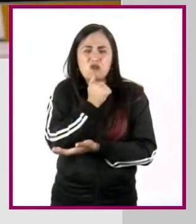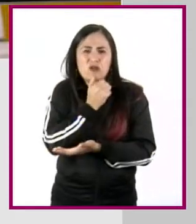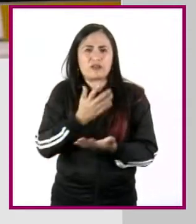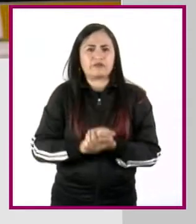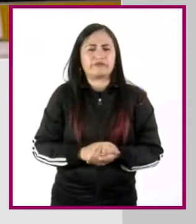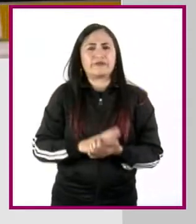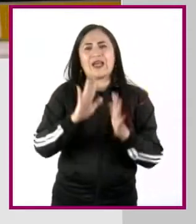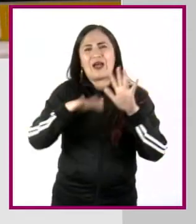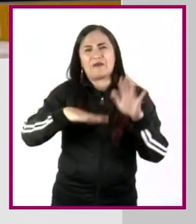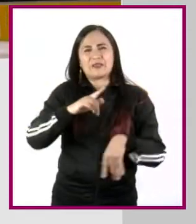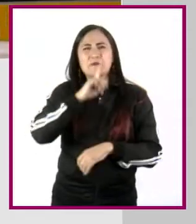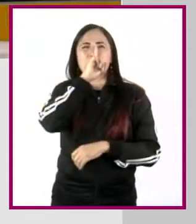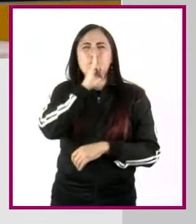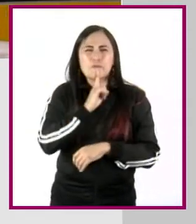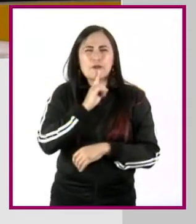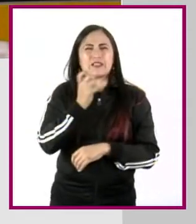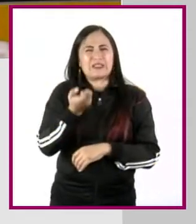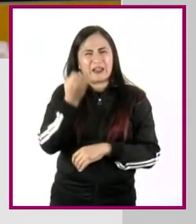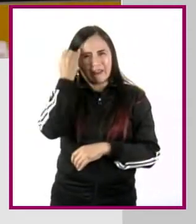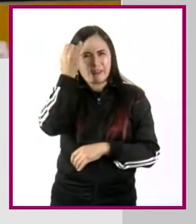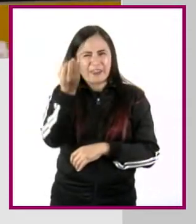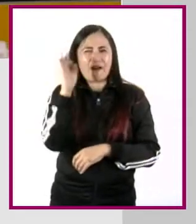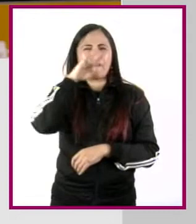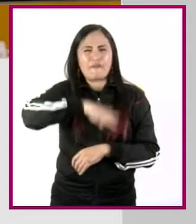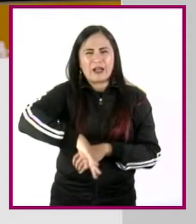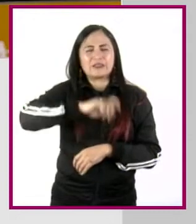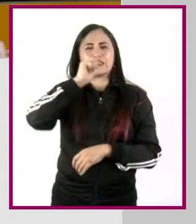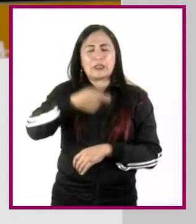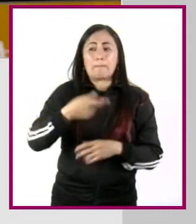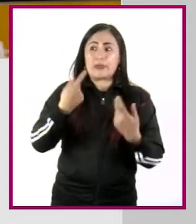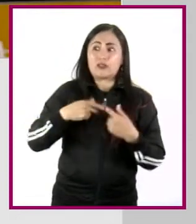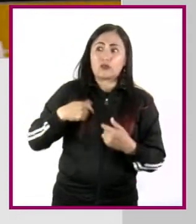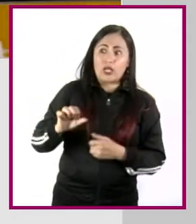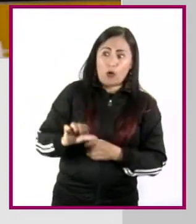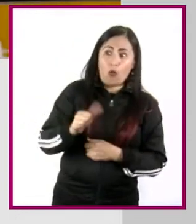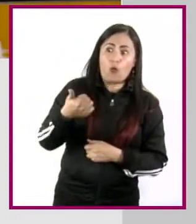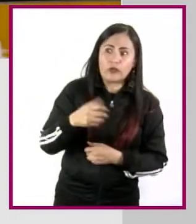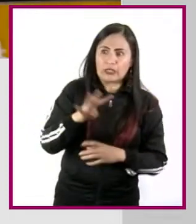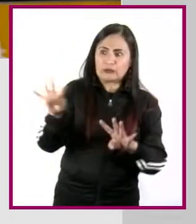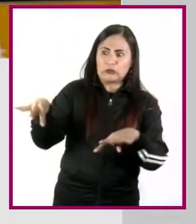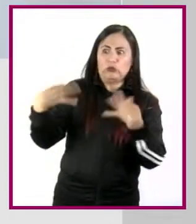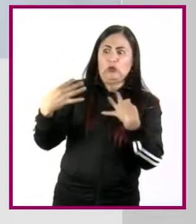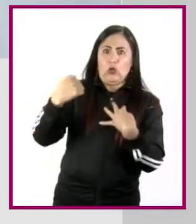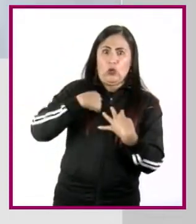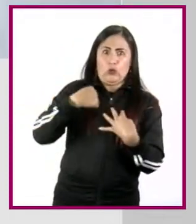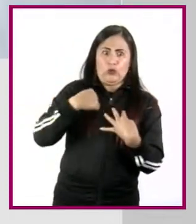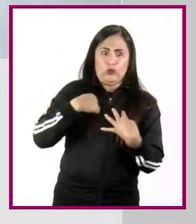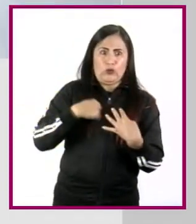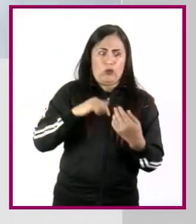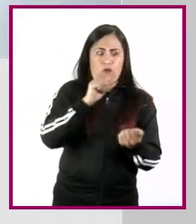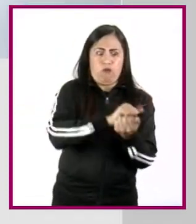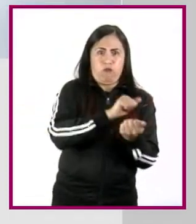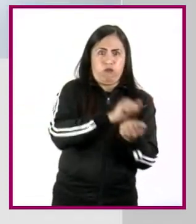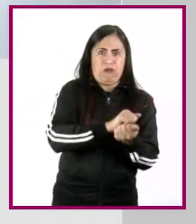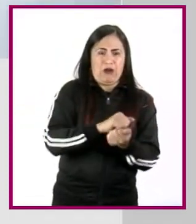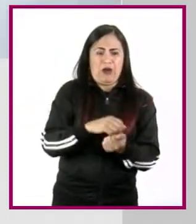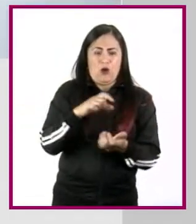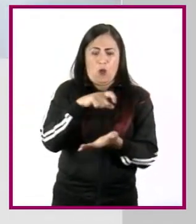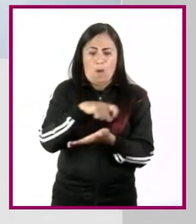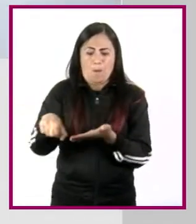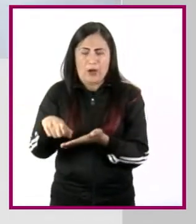tabú que hay con la sexualidad misma, que otras personas sepan, ¿no?, que vas a tener relaciones sexuales y entonces no los compras, no los pides porque qué